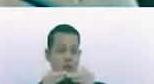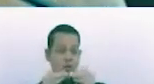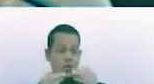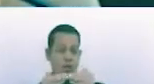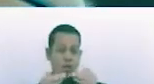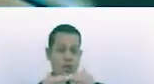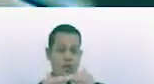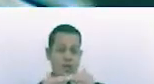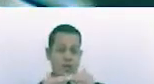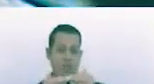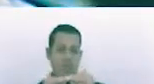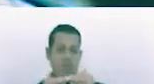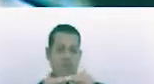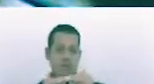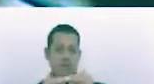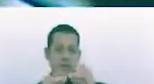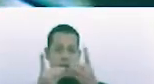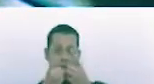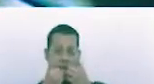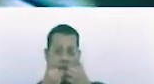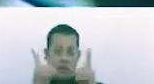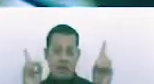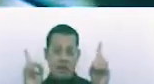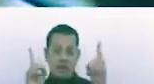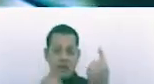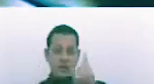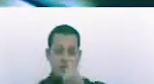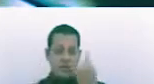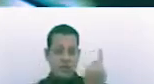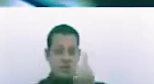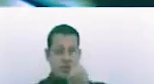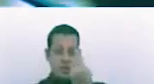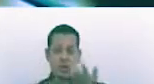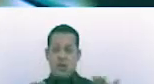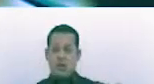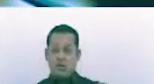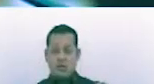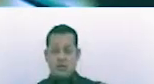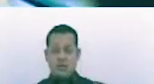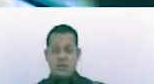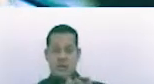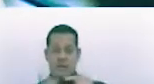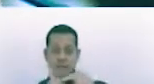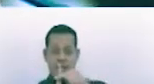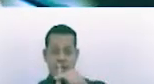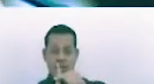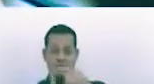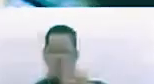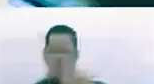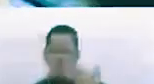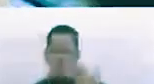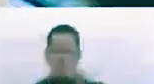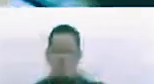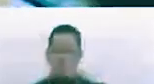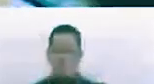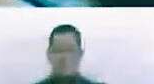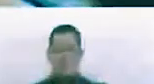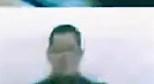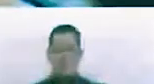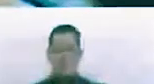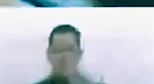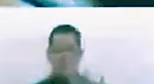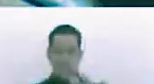también que eran unas democracias que solamente generaban más mediocridad.